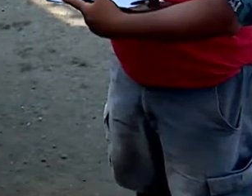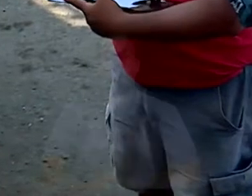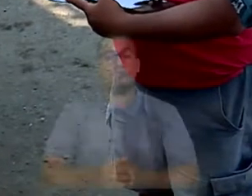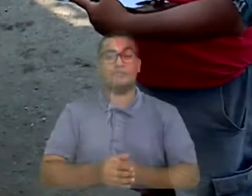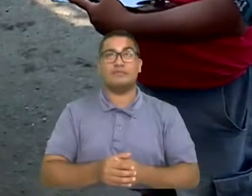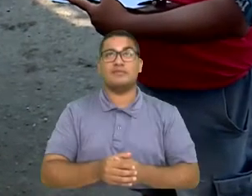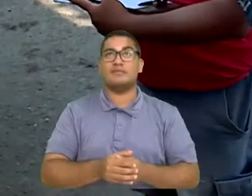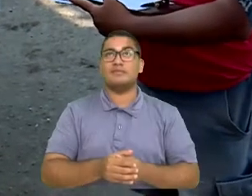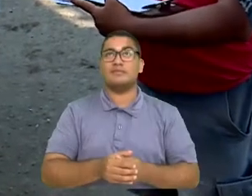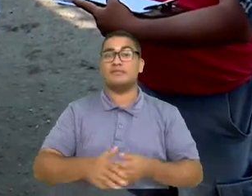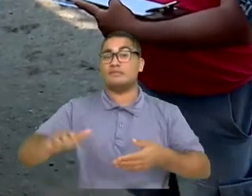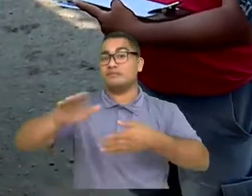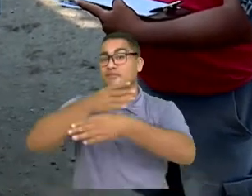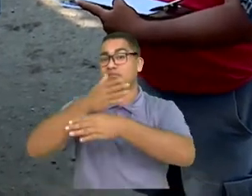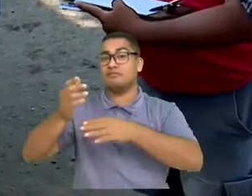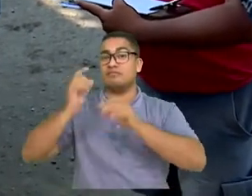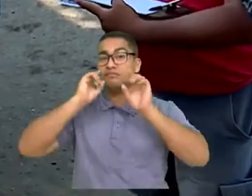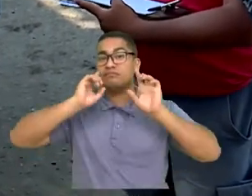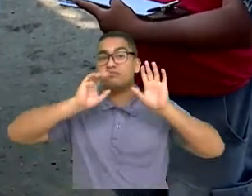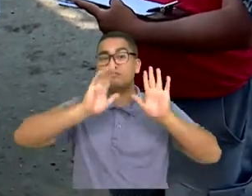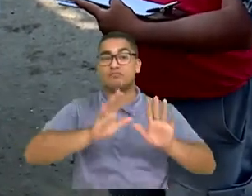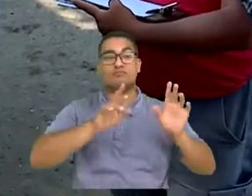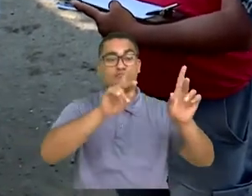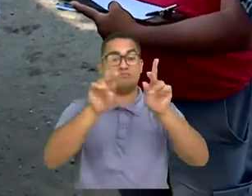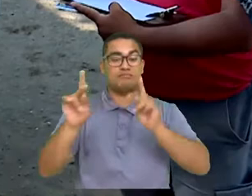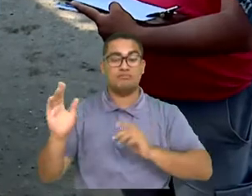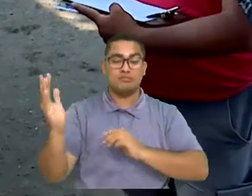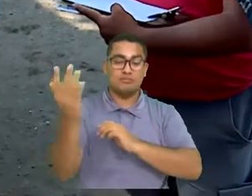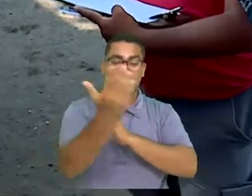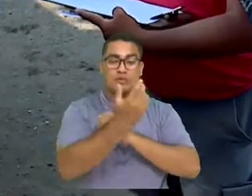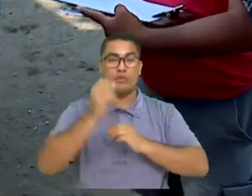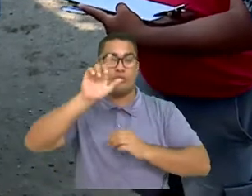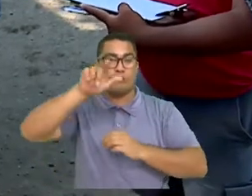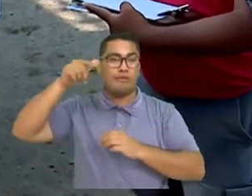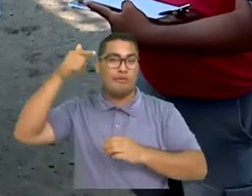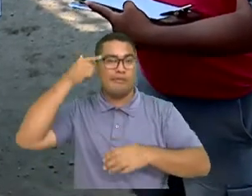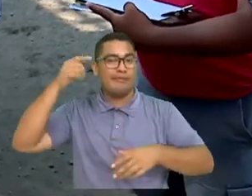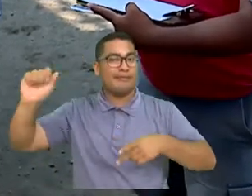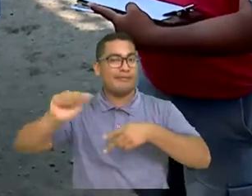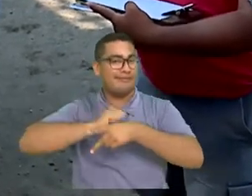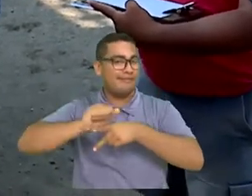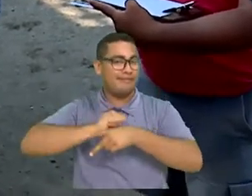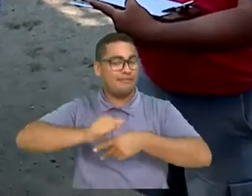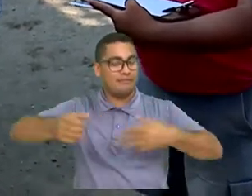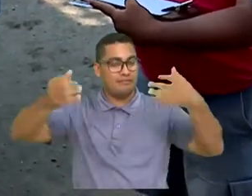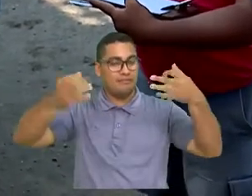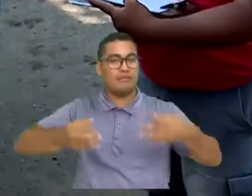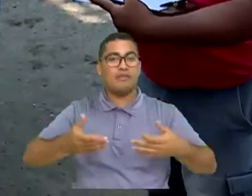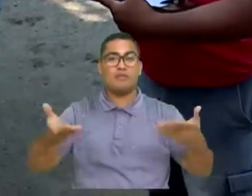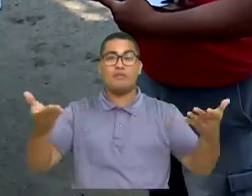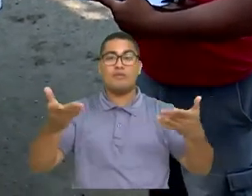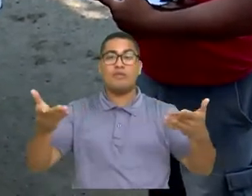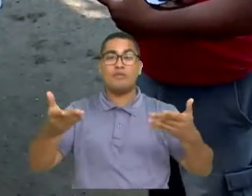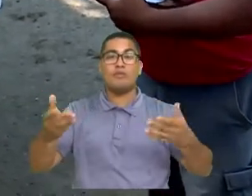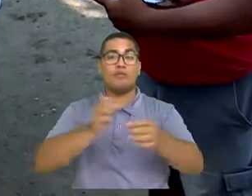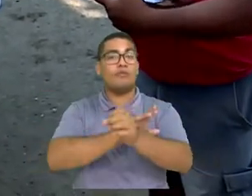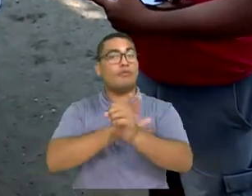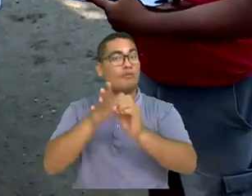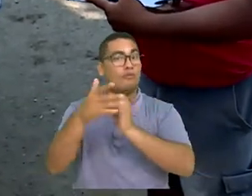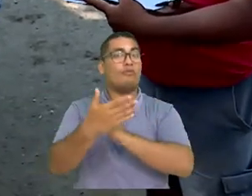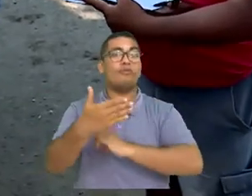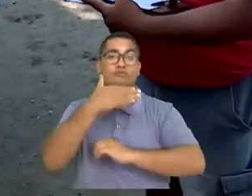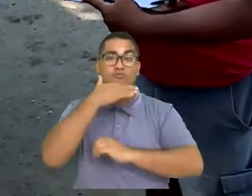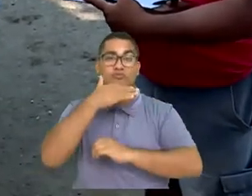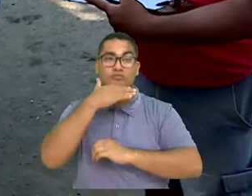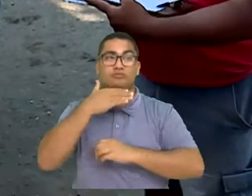Las medidas preventivas son para toditito y nuestro gobierno lo ha venido implementando según el comportamiento que ha venido teniendo este virus, ¿verdad? Y